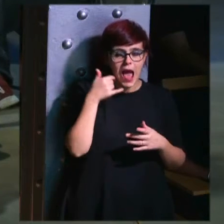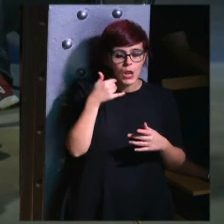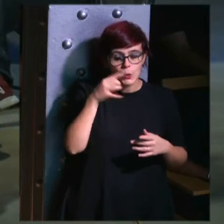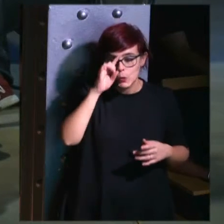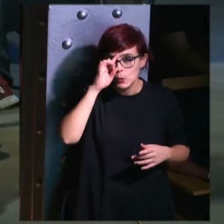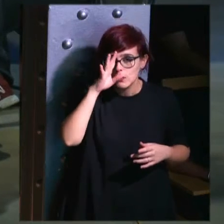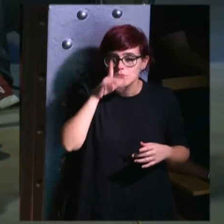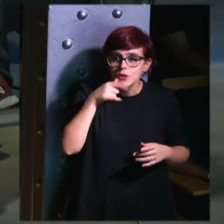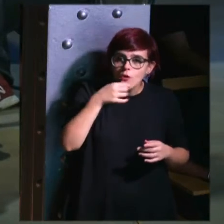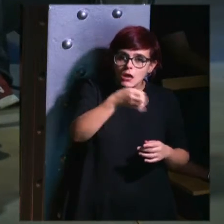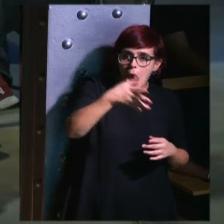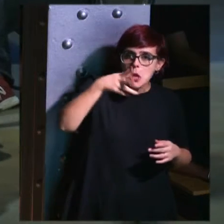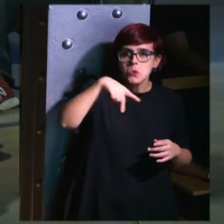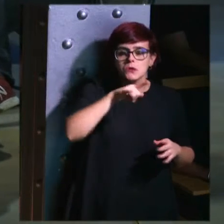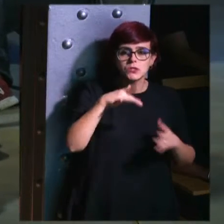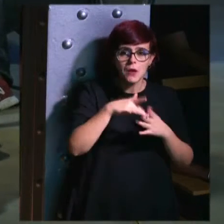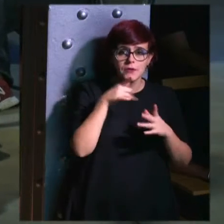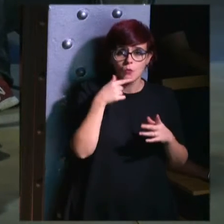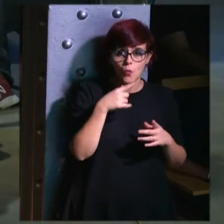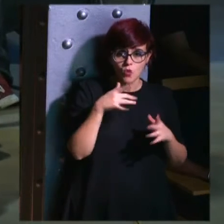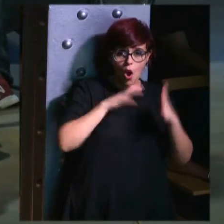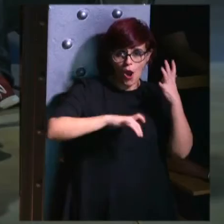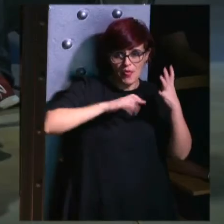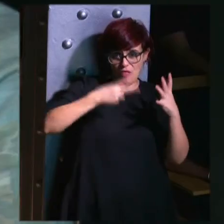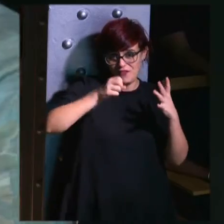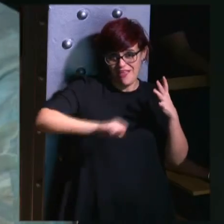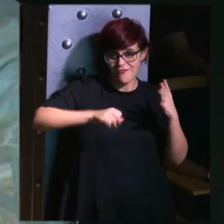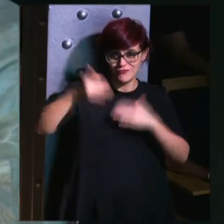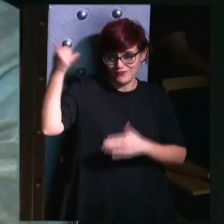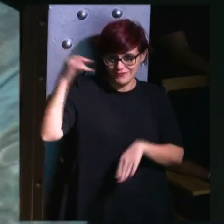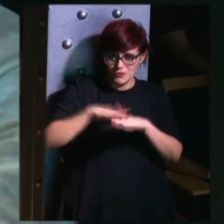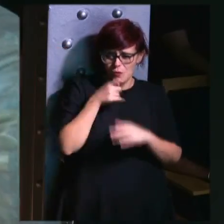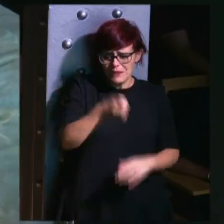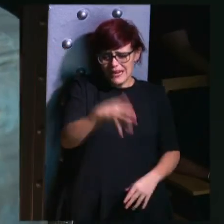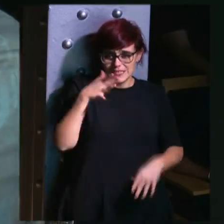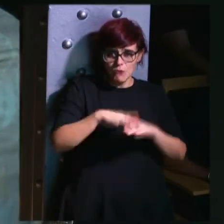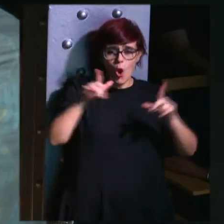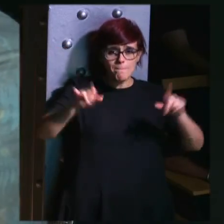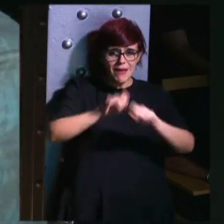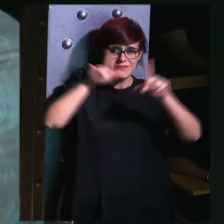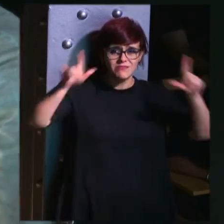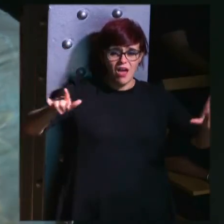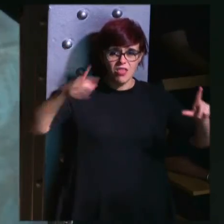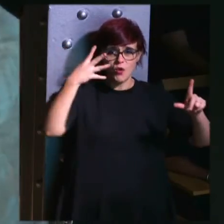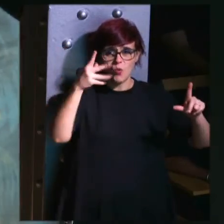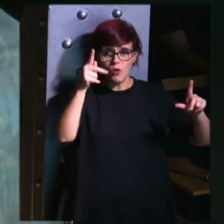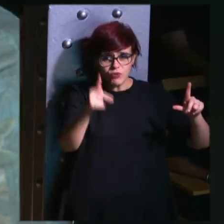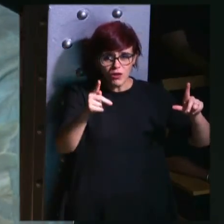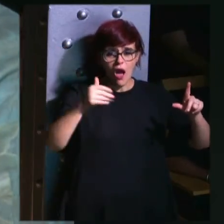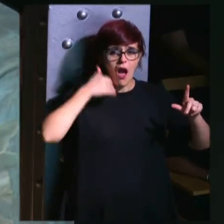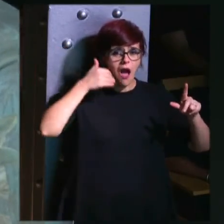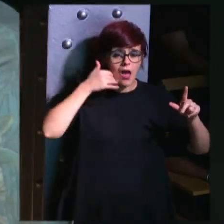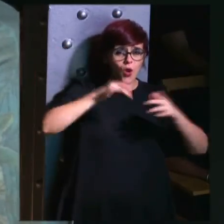es demasiado cara, ¿no? Un ordenador hace 20 años costaba una fortuna, las primeras pantallas con 4K